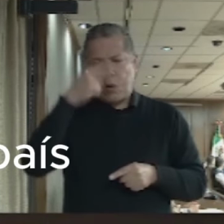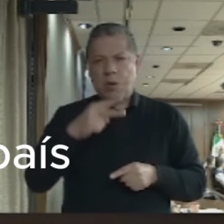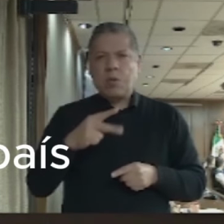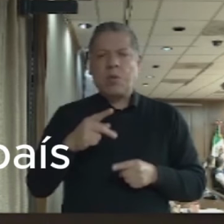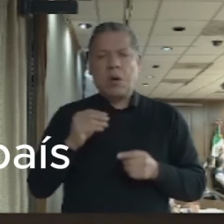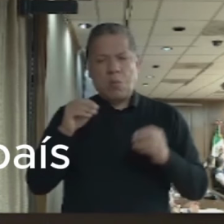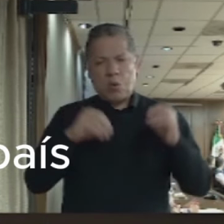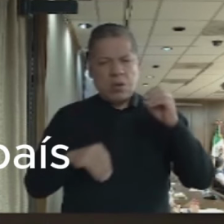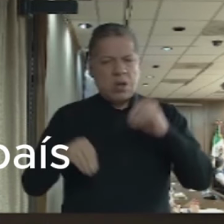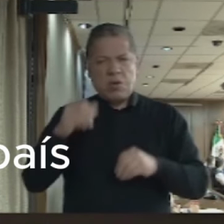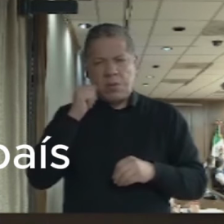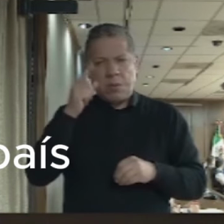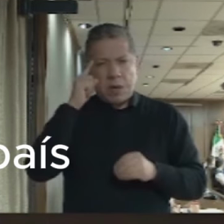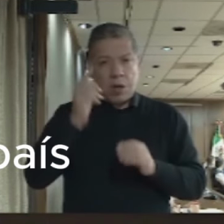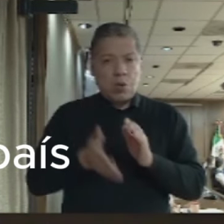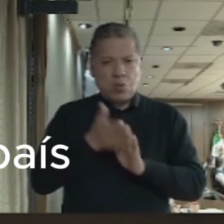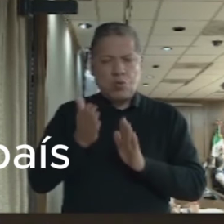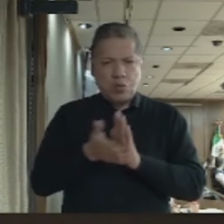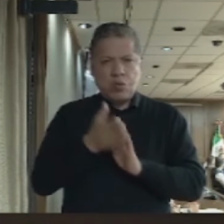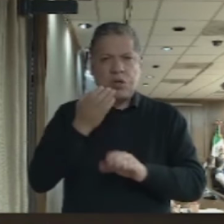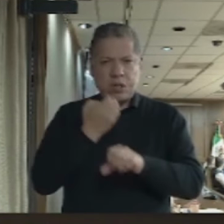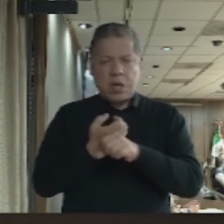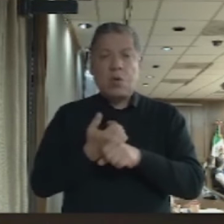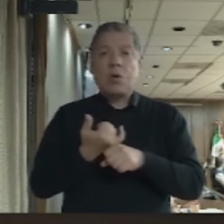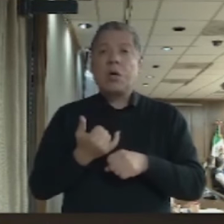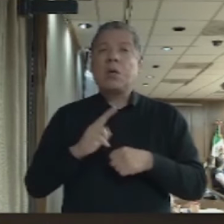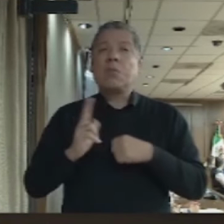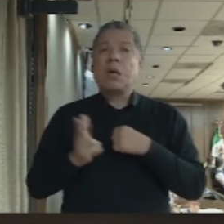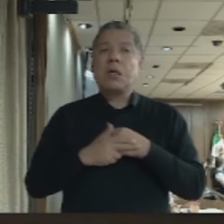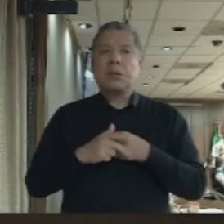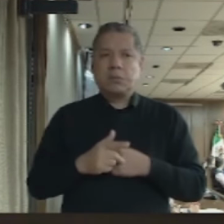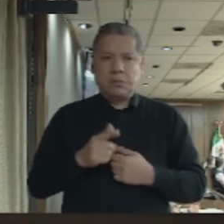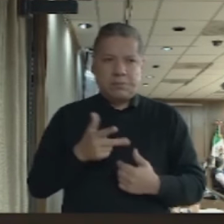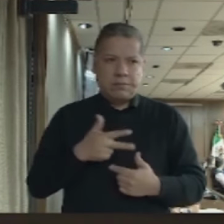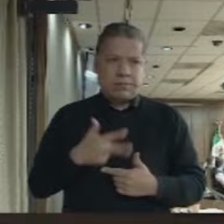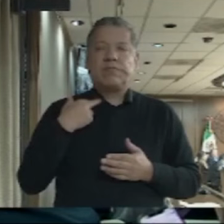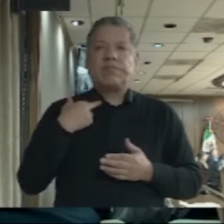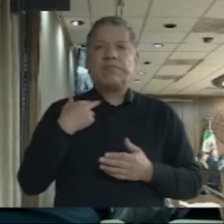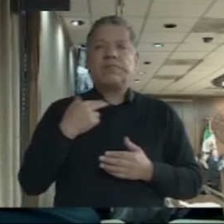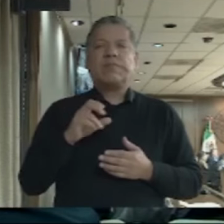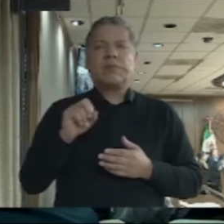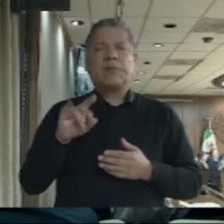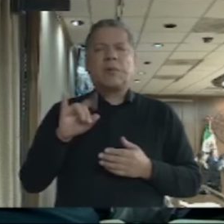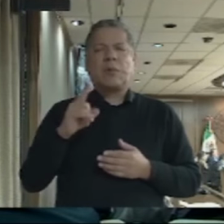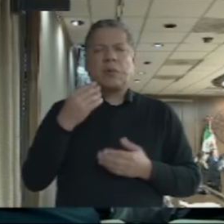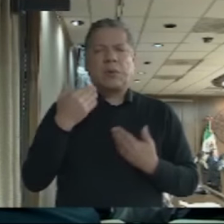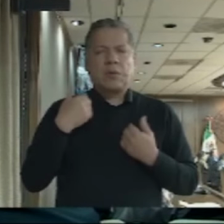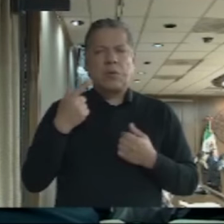aportando siempre para construir un estado y un país que todas y todos nos merecemos, pero también